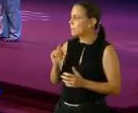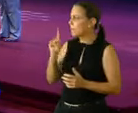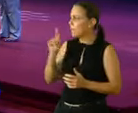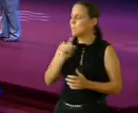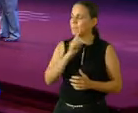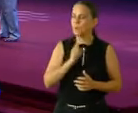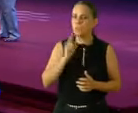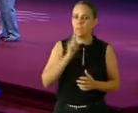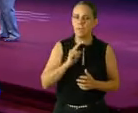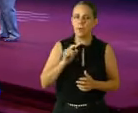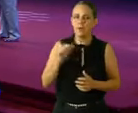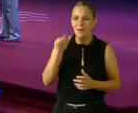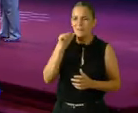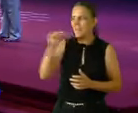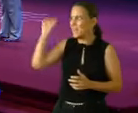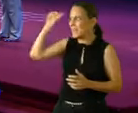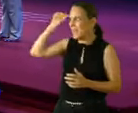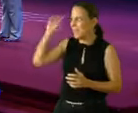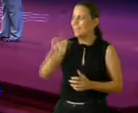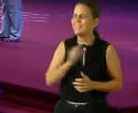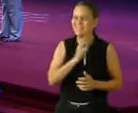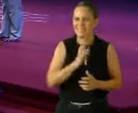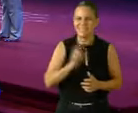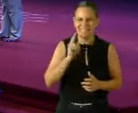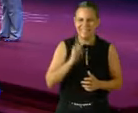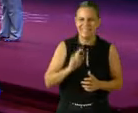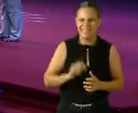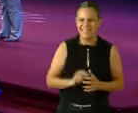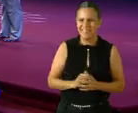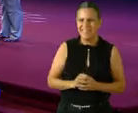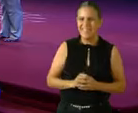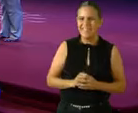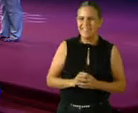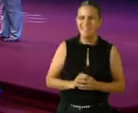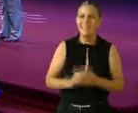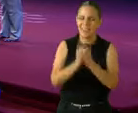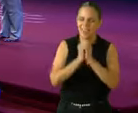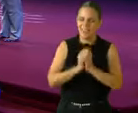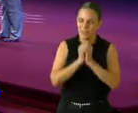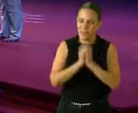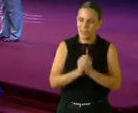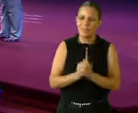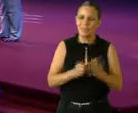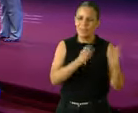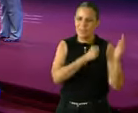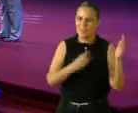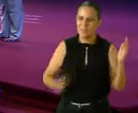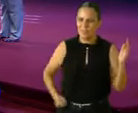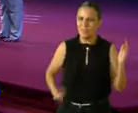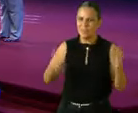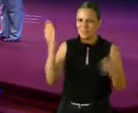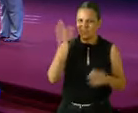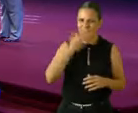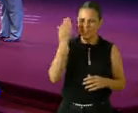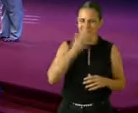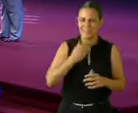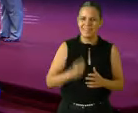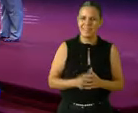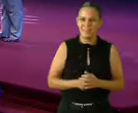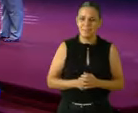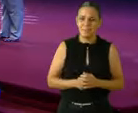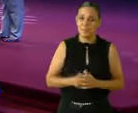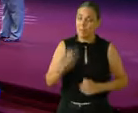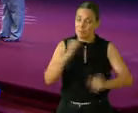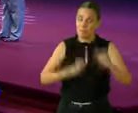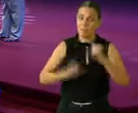Ramón. Ahí en primera fila, oye, adorando al Señor, qué chévere. Así que tremenda actividad del Ministerio de Adultos